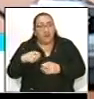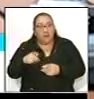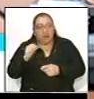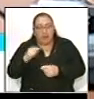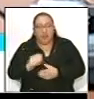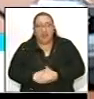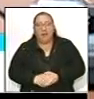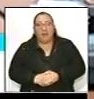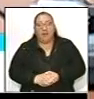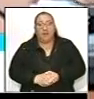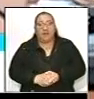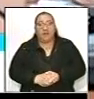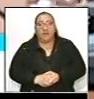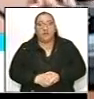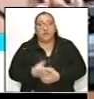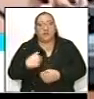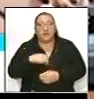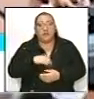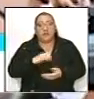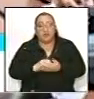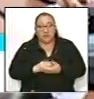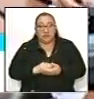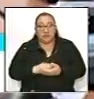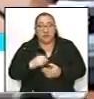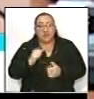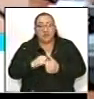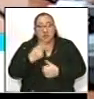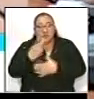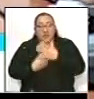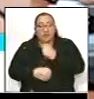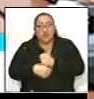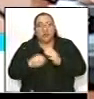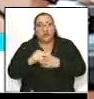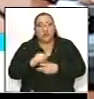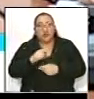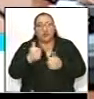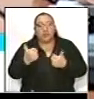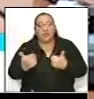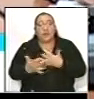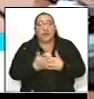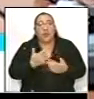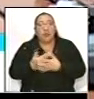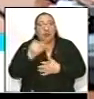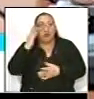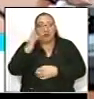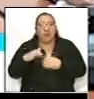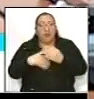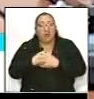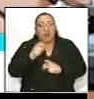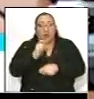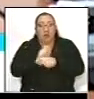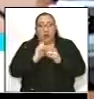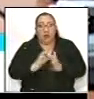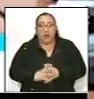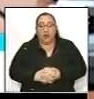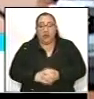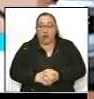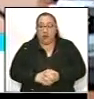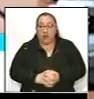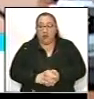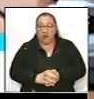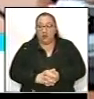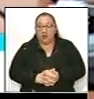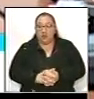hay, porque nosotros así hemos apostado y confiamos en ustedes, que está en vuestras manos el futuro de todos los estudiantes que